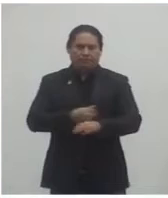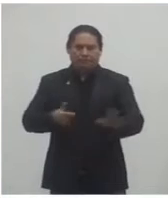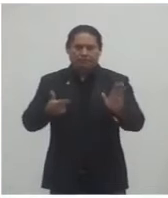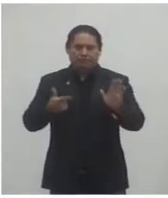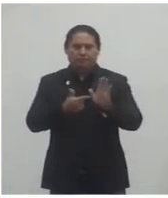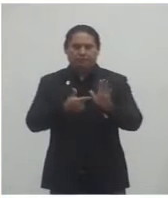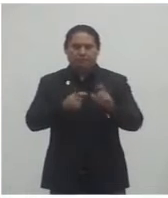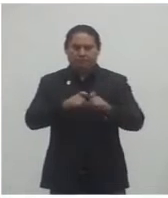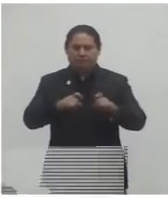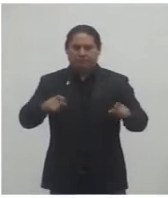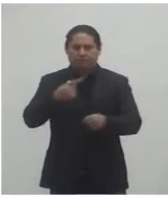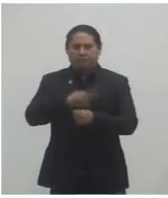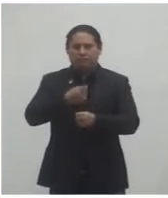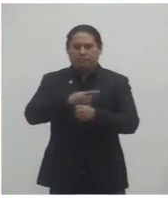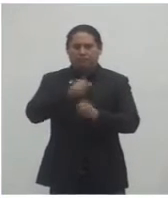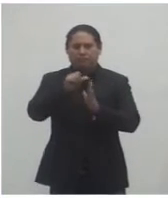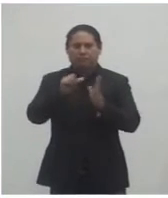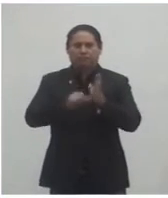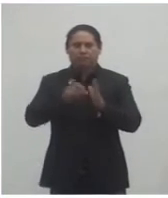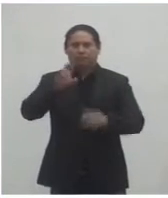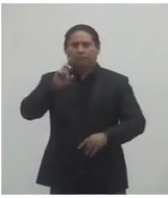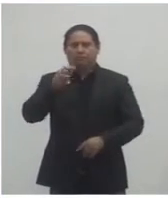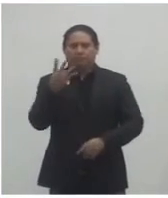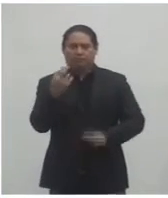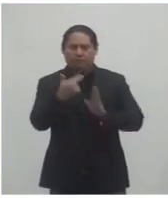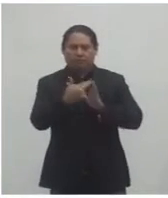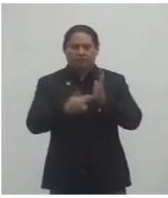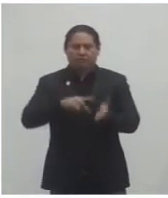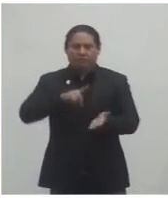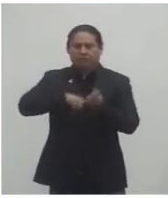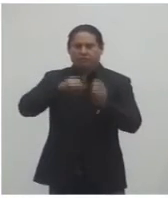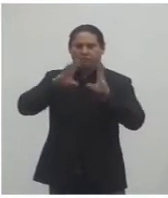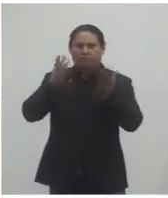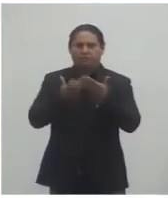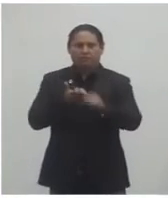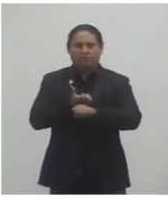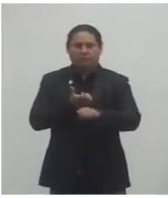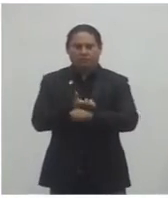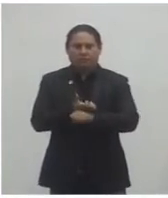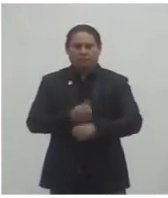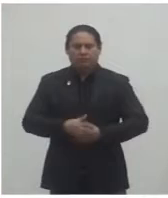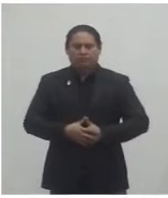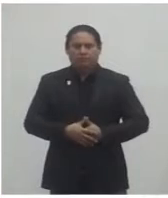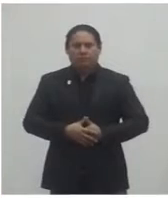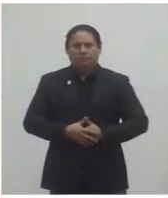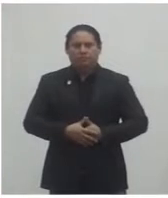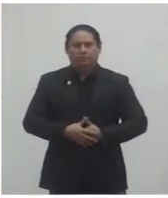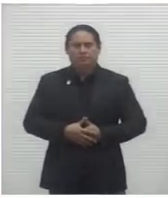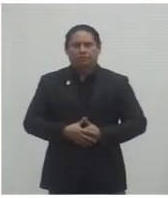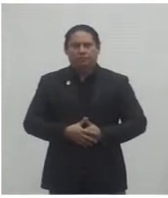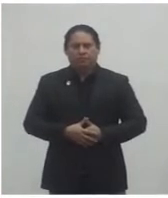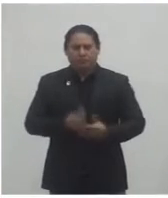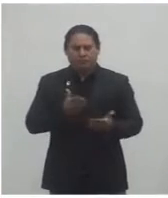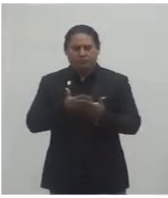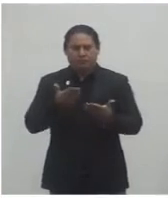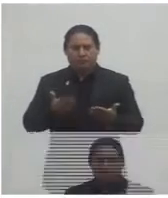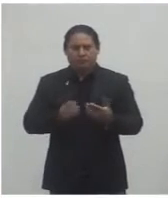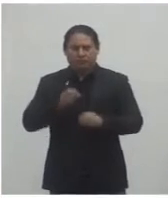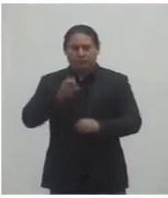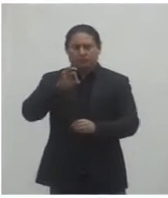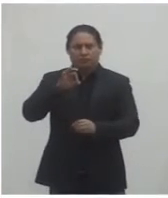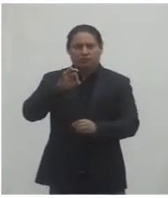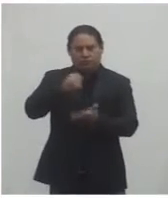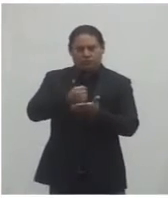de la fracción primera del artículo 34 del Reglamento Interior de este propio Congreso del Estado, someteremos